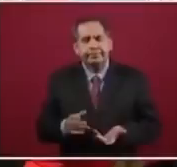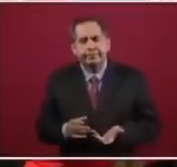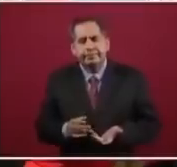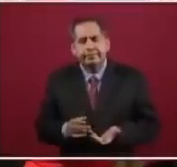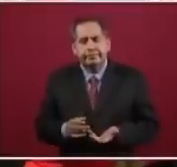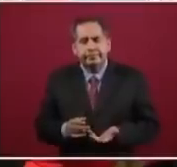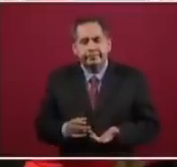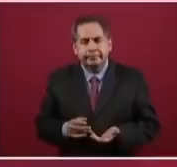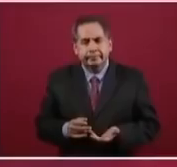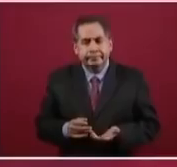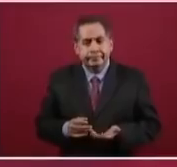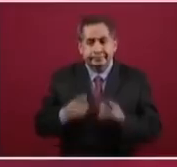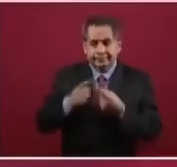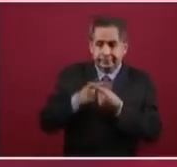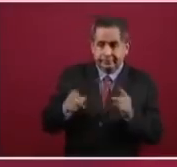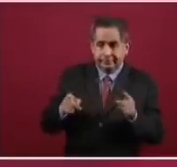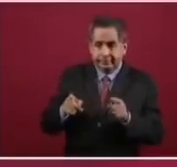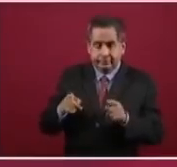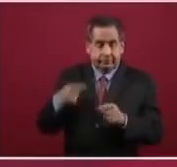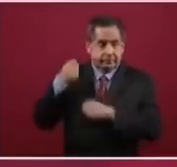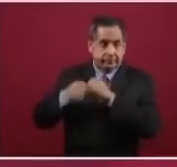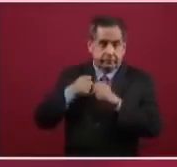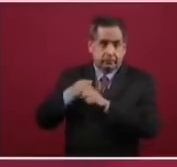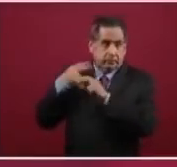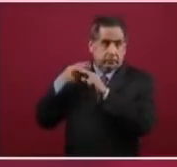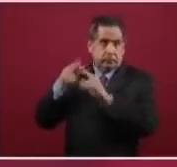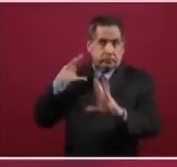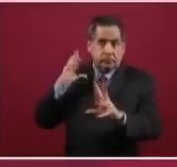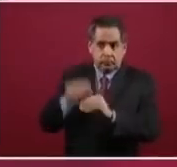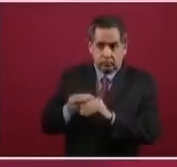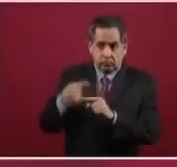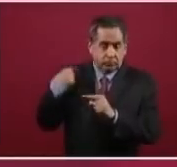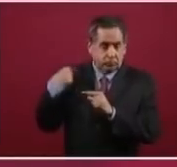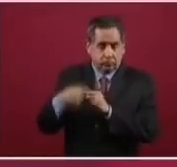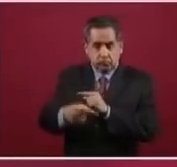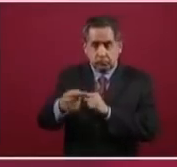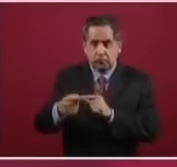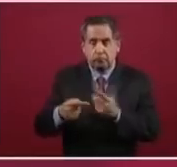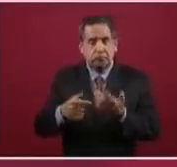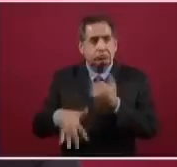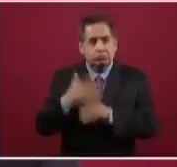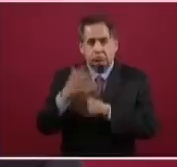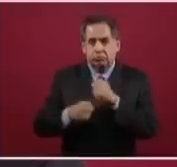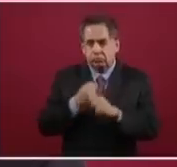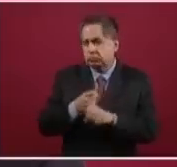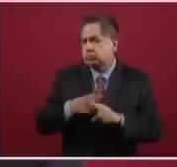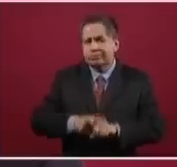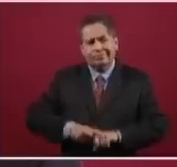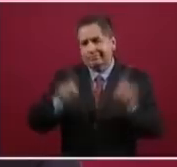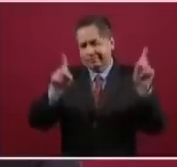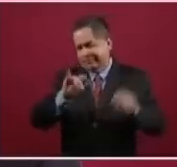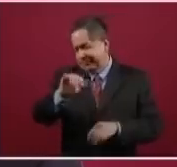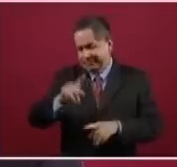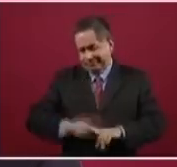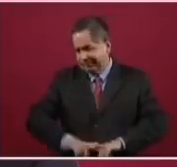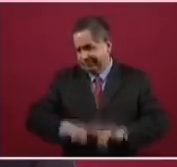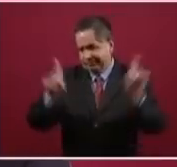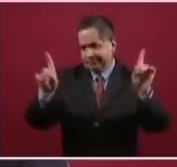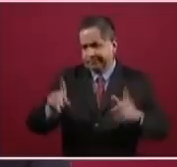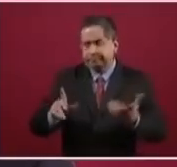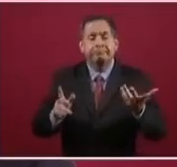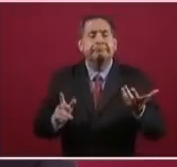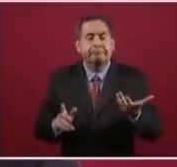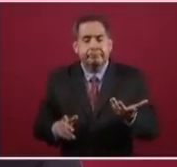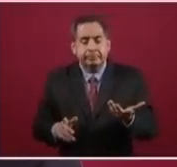pregunta si es distinta de la trayectoria que ha tenido lo que hemos visto en los los últimos yo diría quince años y si es distinto claramente es distinto a